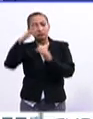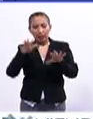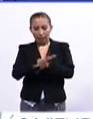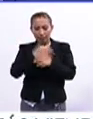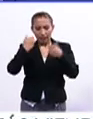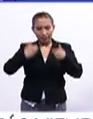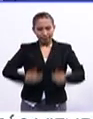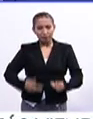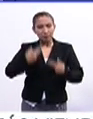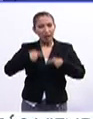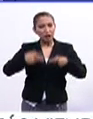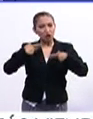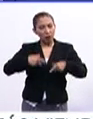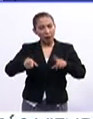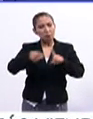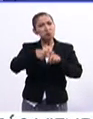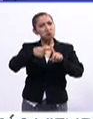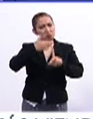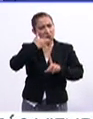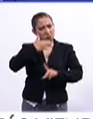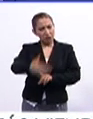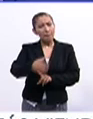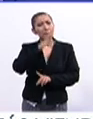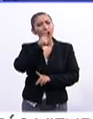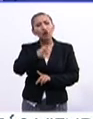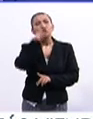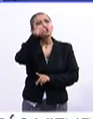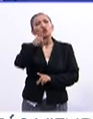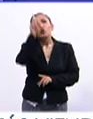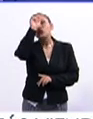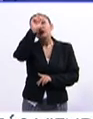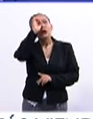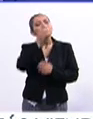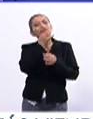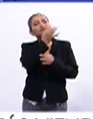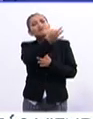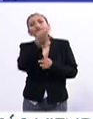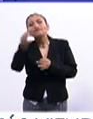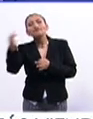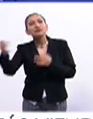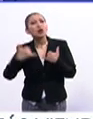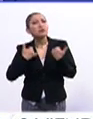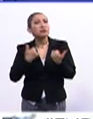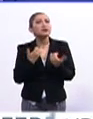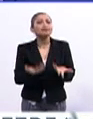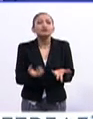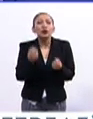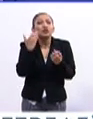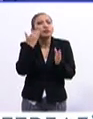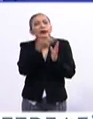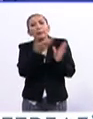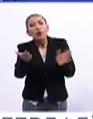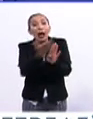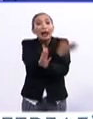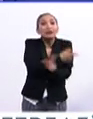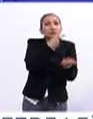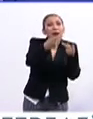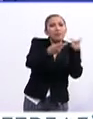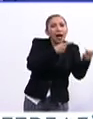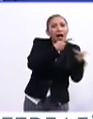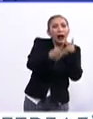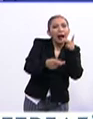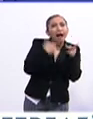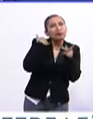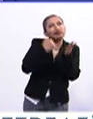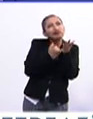diferente, positivamente hablando, por supuesto. ¿Qué les dirías? ¿Cuál es el mensaje? ¿Cuánto tiempo hay que prepararse previo a que